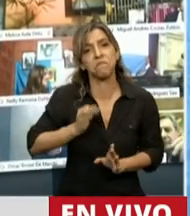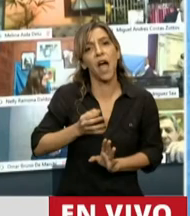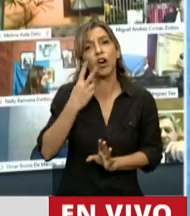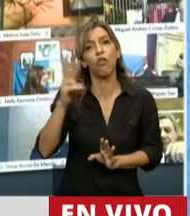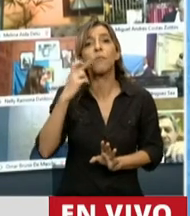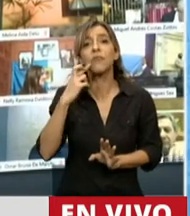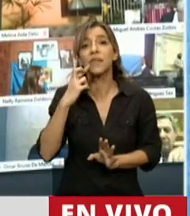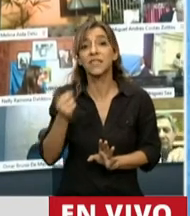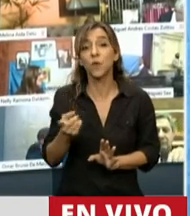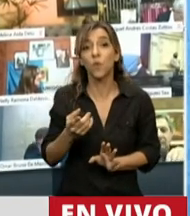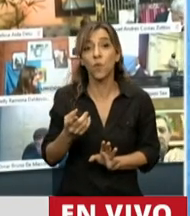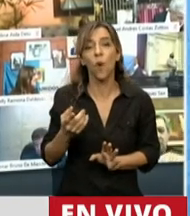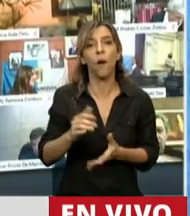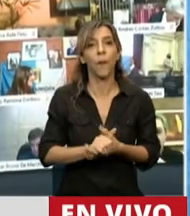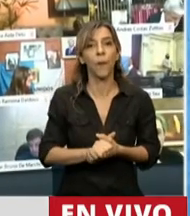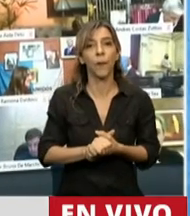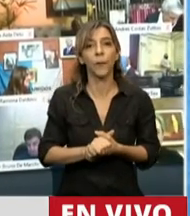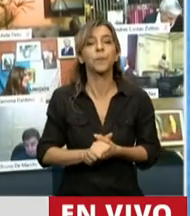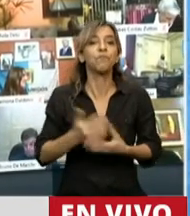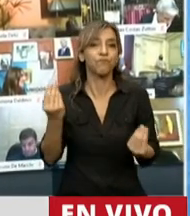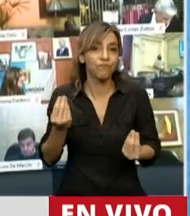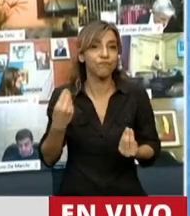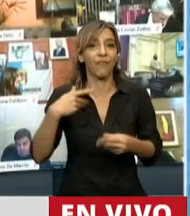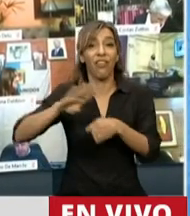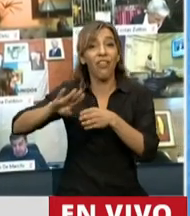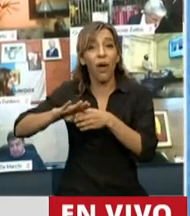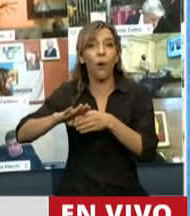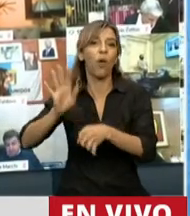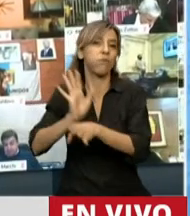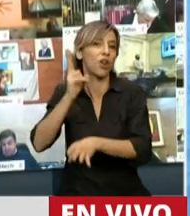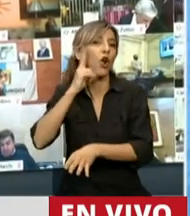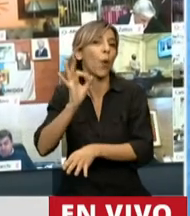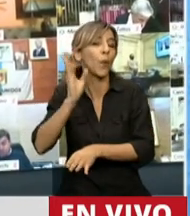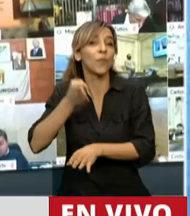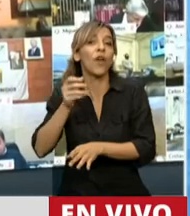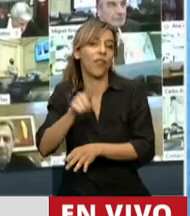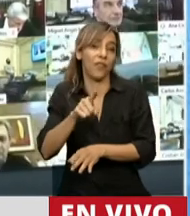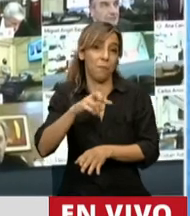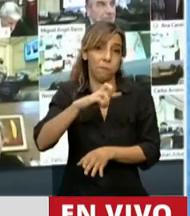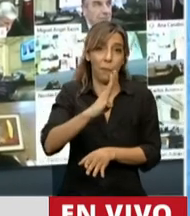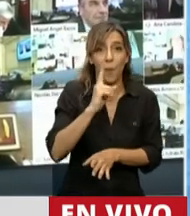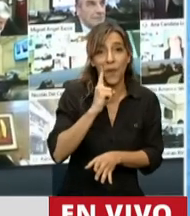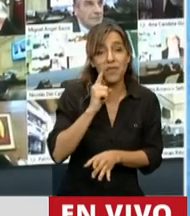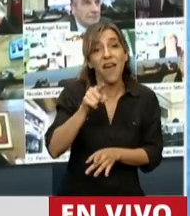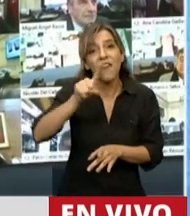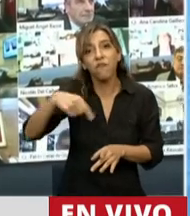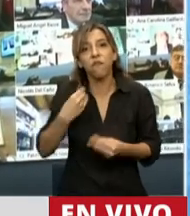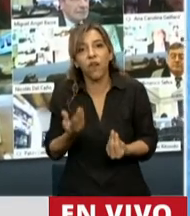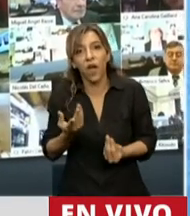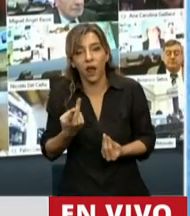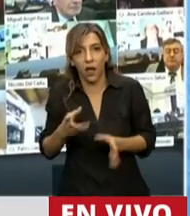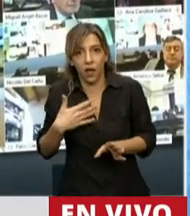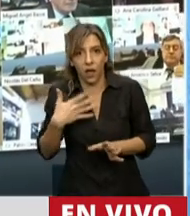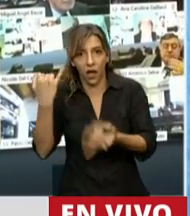deuda pública alcanzó la incidencia del 90% del PBI y sus intereses comprometieron más del 20% de los